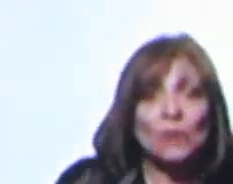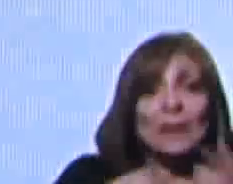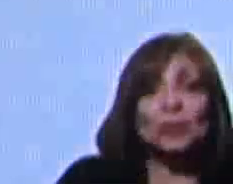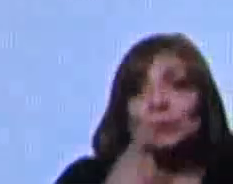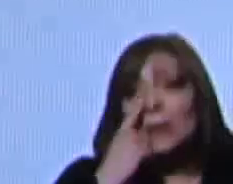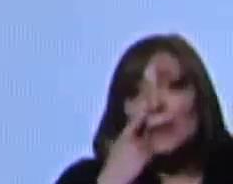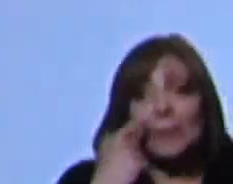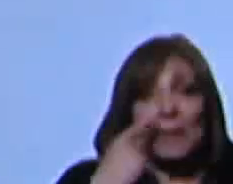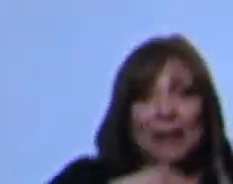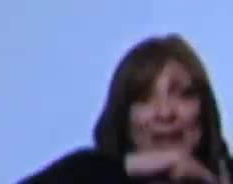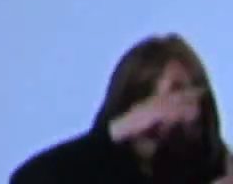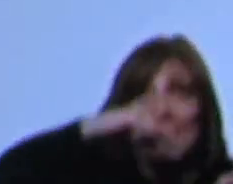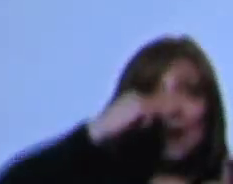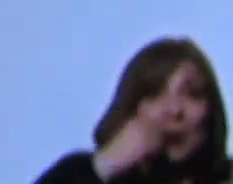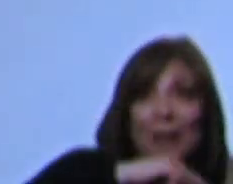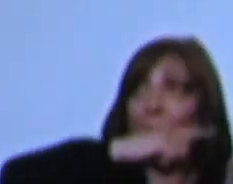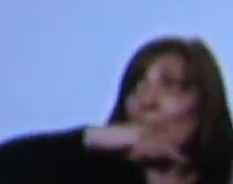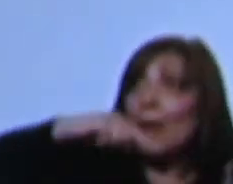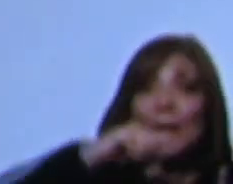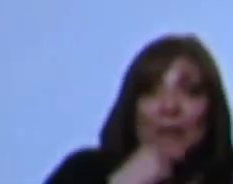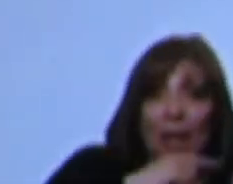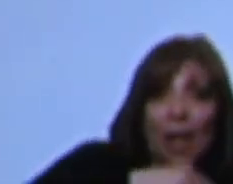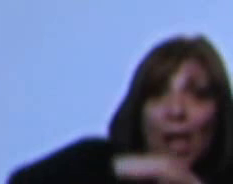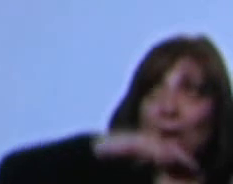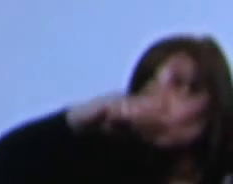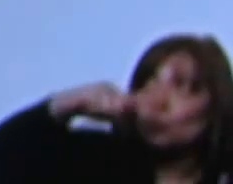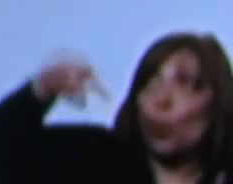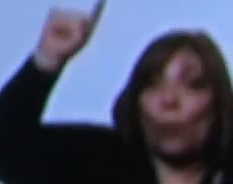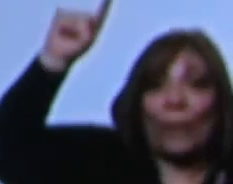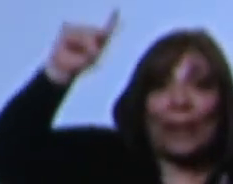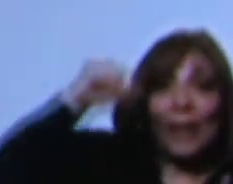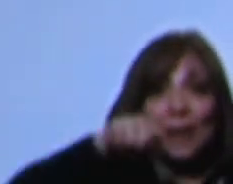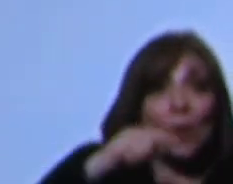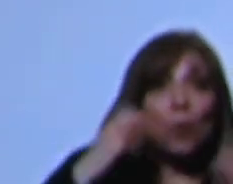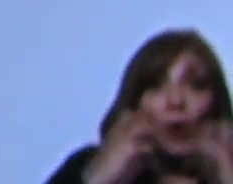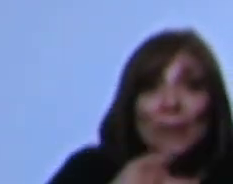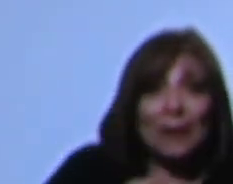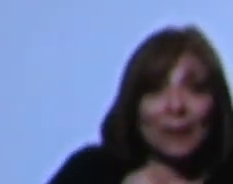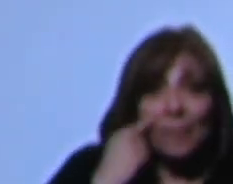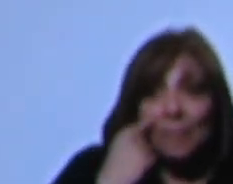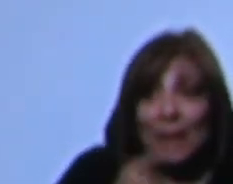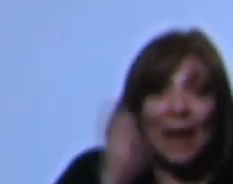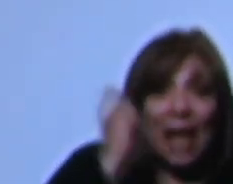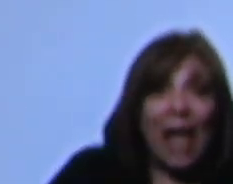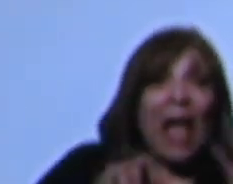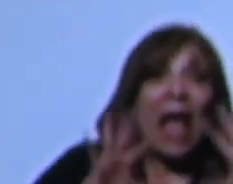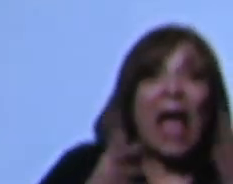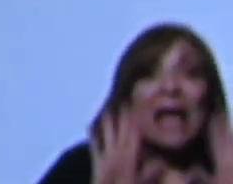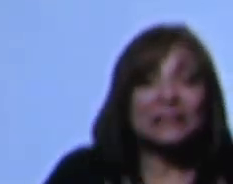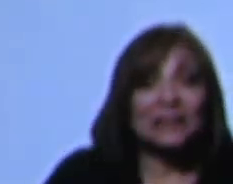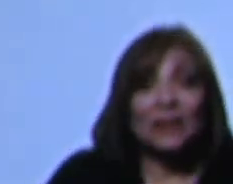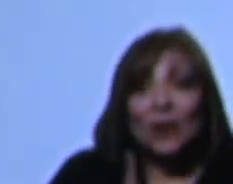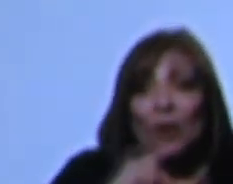el indicador estimado de crecimiento, va a ver que la gestión, en especial la del ministro Bonomi, las rapiñas se hacen así. Ni siquiera